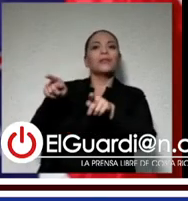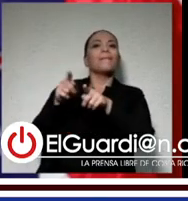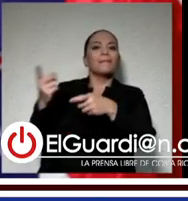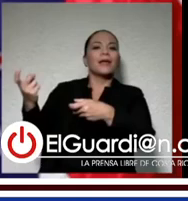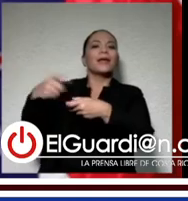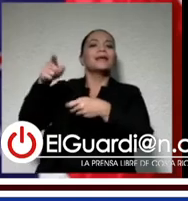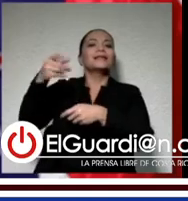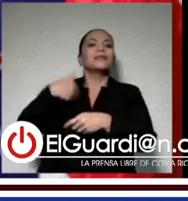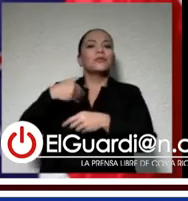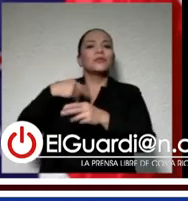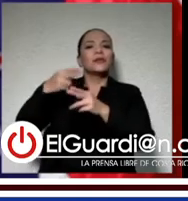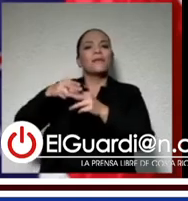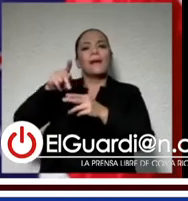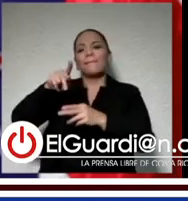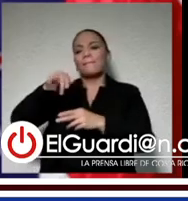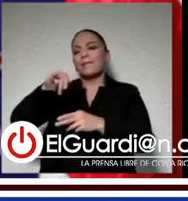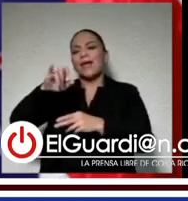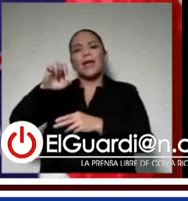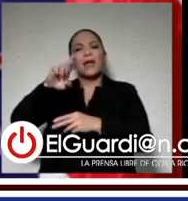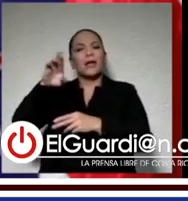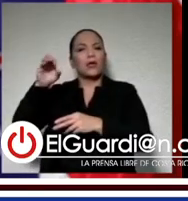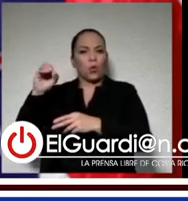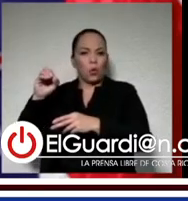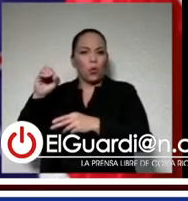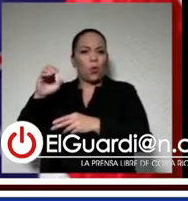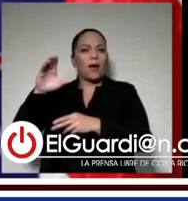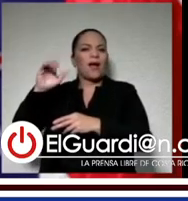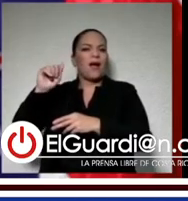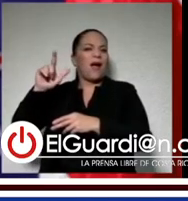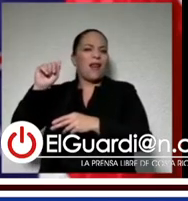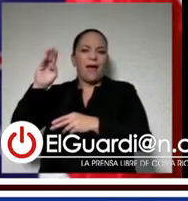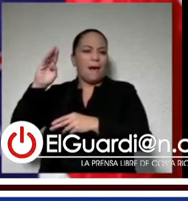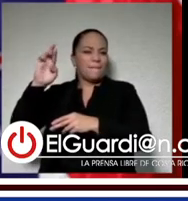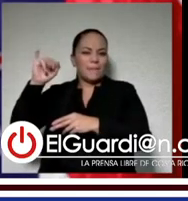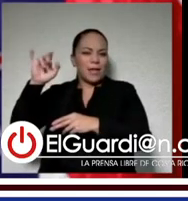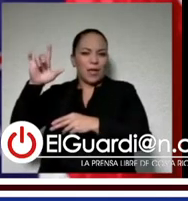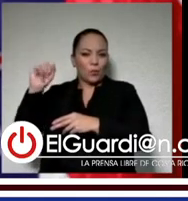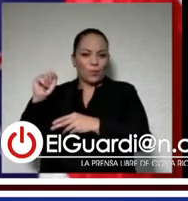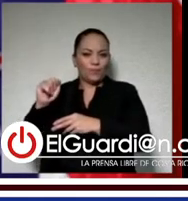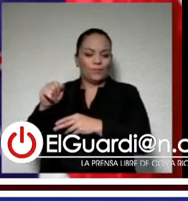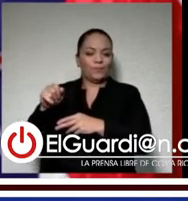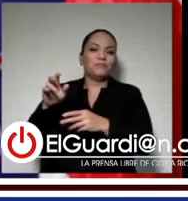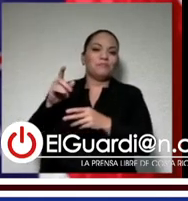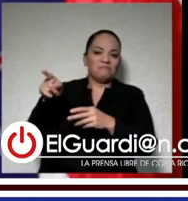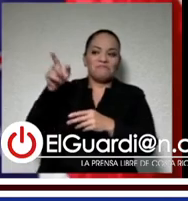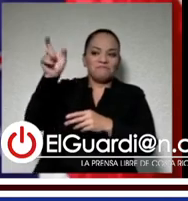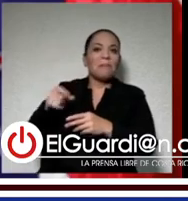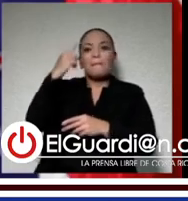¿es? ¿Cómo es? Calambrelli, como se llame. Es un señor de apellido Vargas.